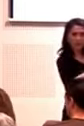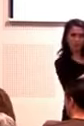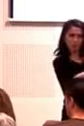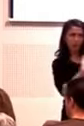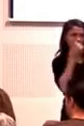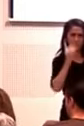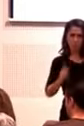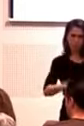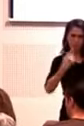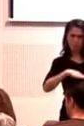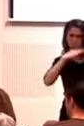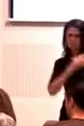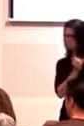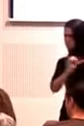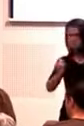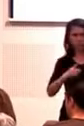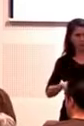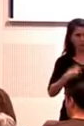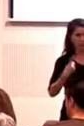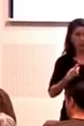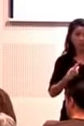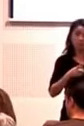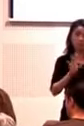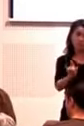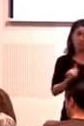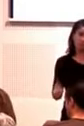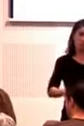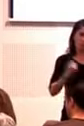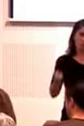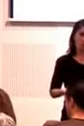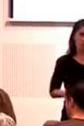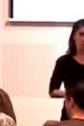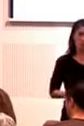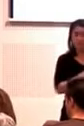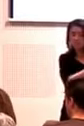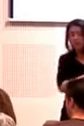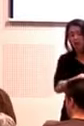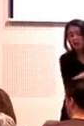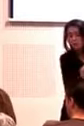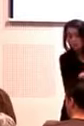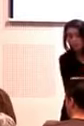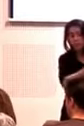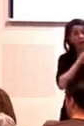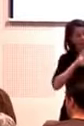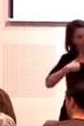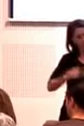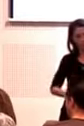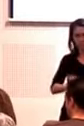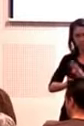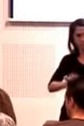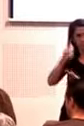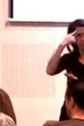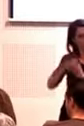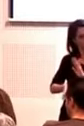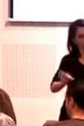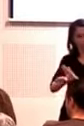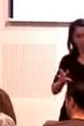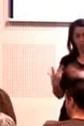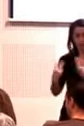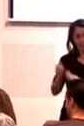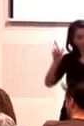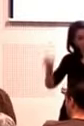estar enfadado. En este caso dije que sí, que me daba igual, que ya se le pasaría a ella, porque a mí no, porque yo quería seguir